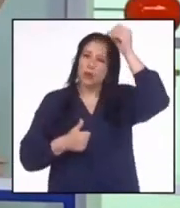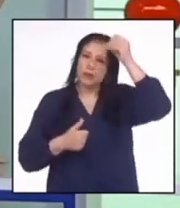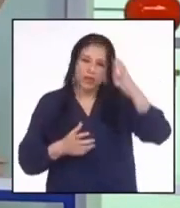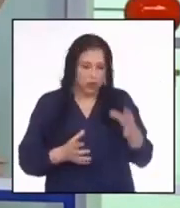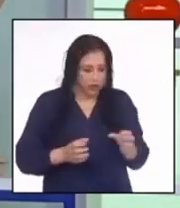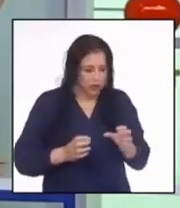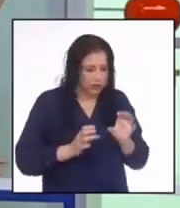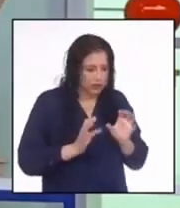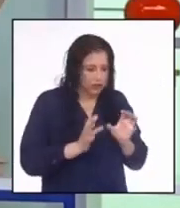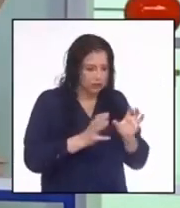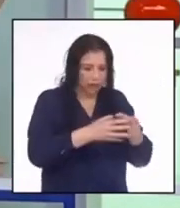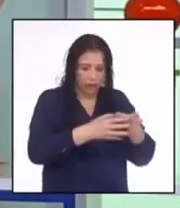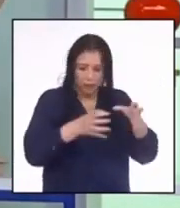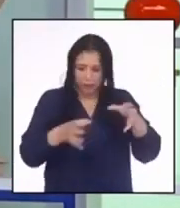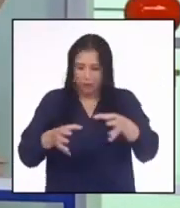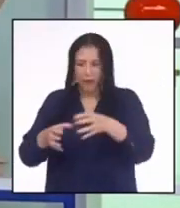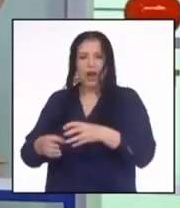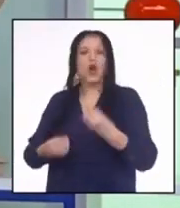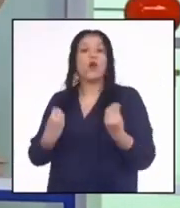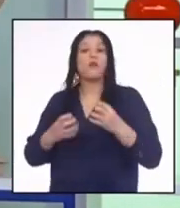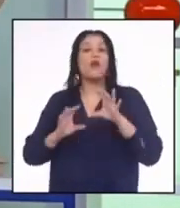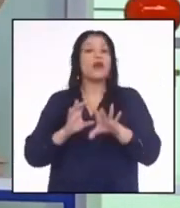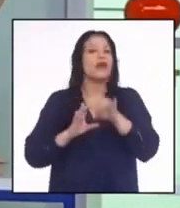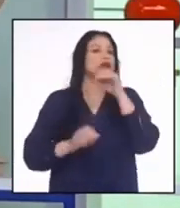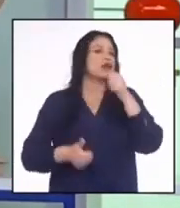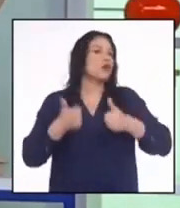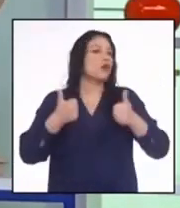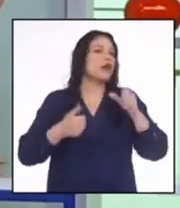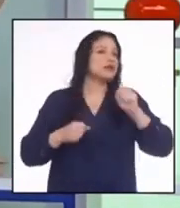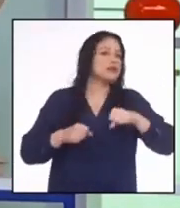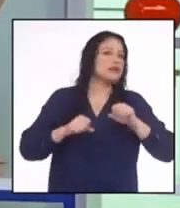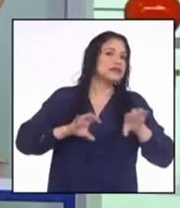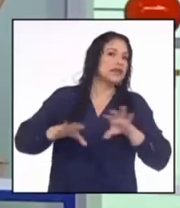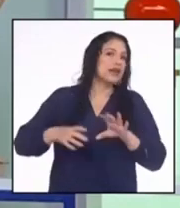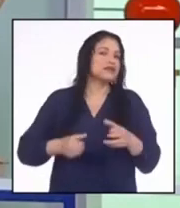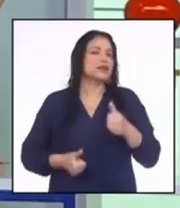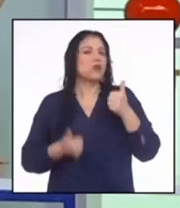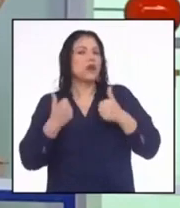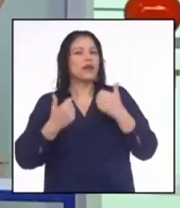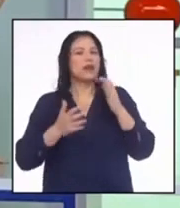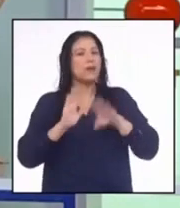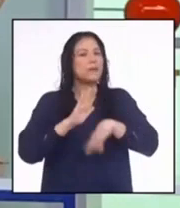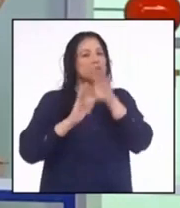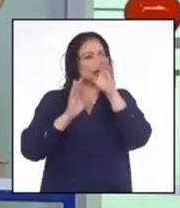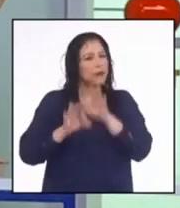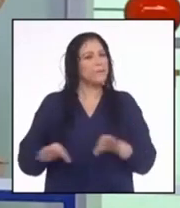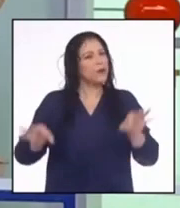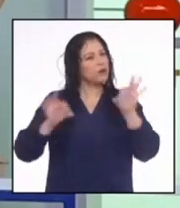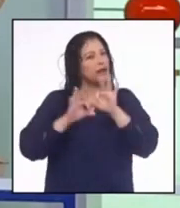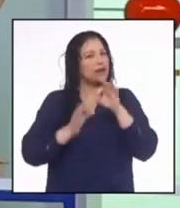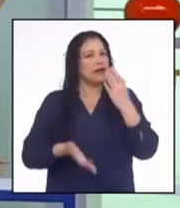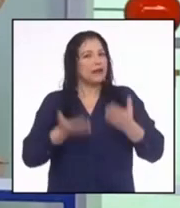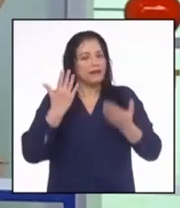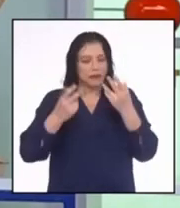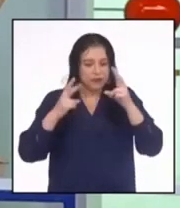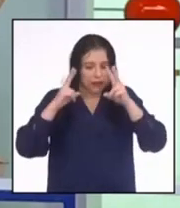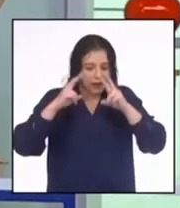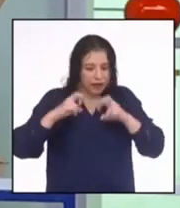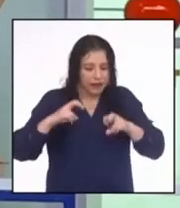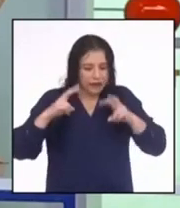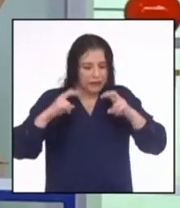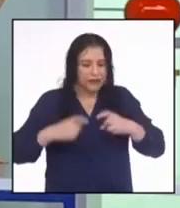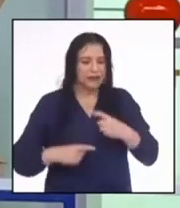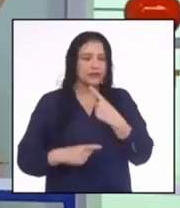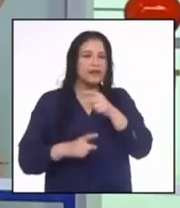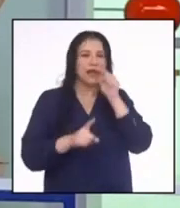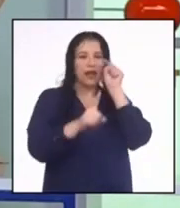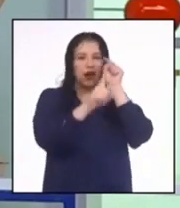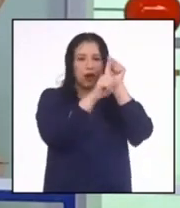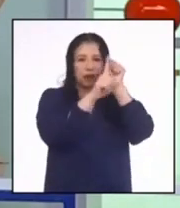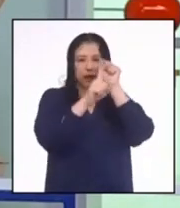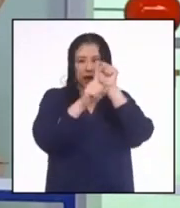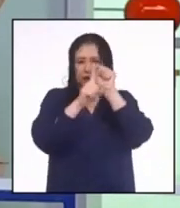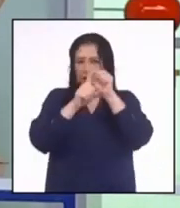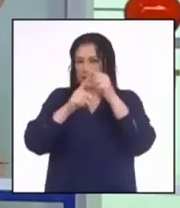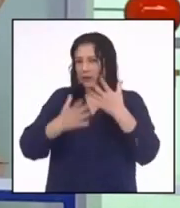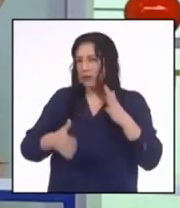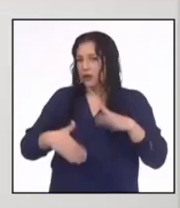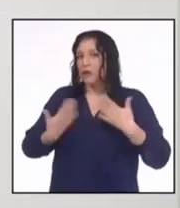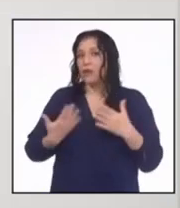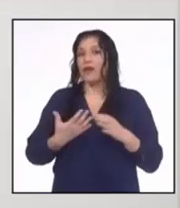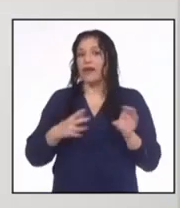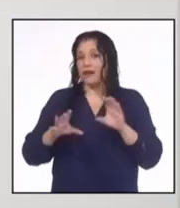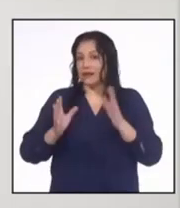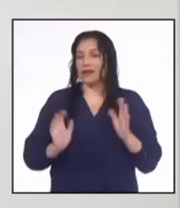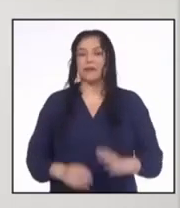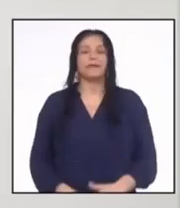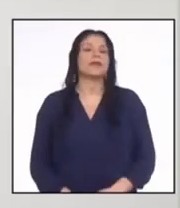grupo. ¿Cómo elegir entonces? ¿Qué habrá que priorizar? ¿Será el análisis de sus fines los que lleve a tal o cual